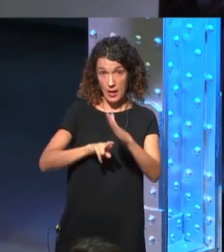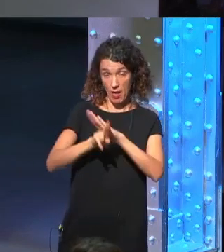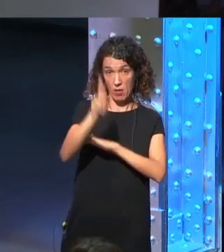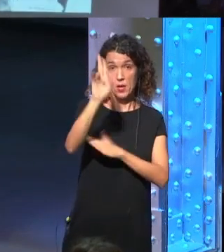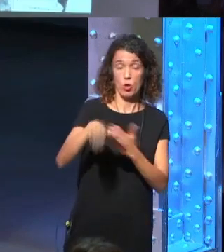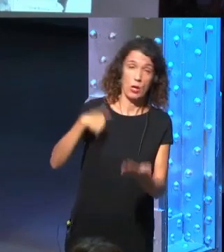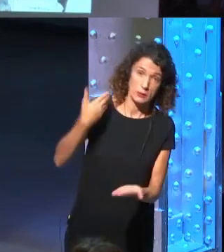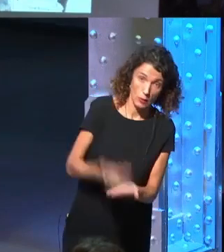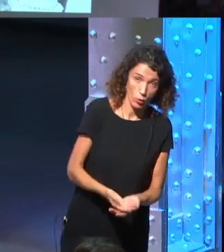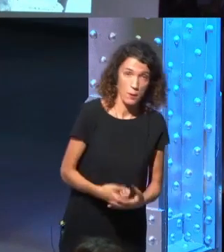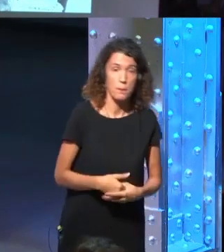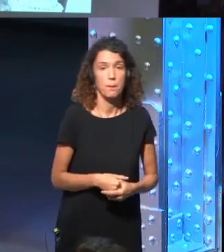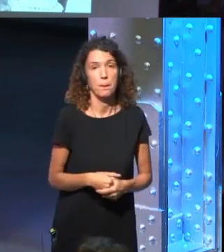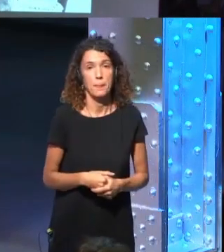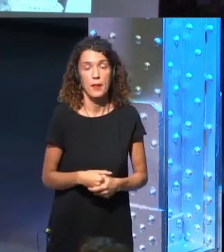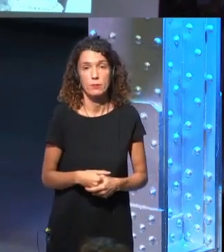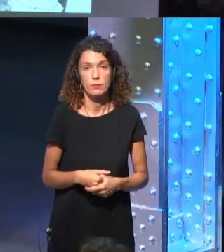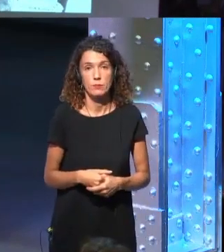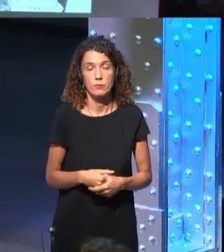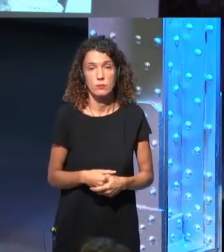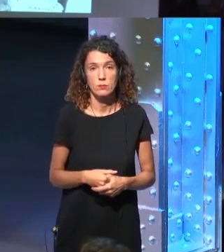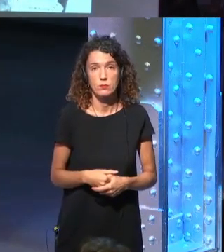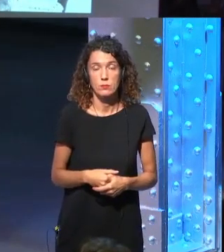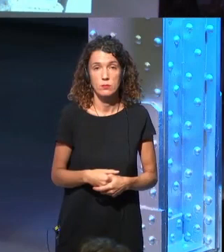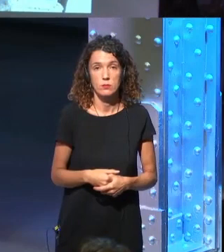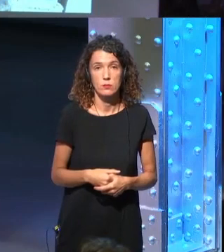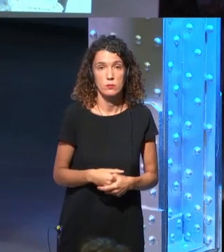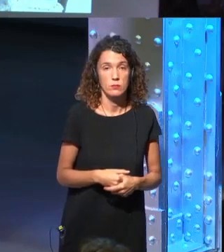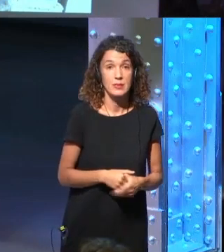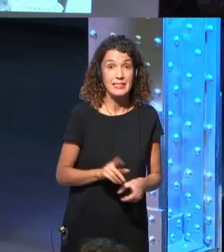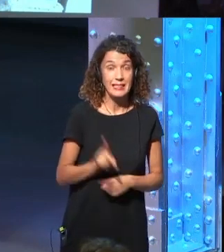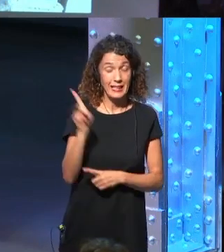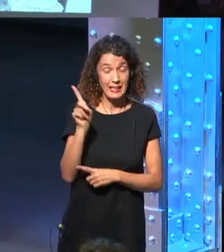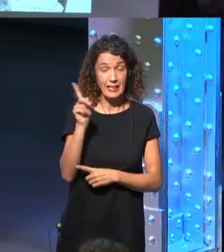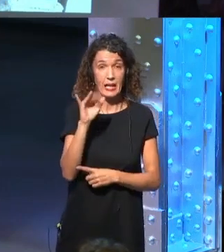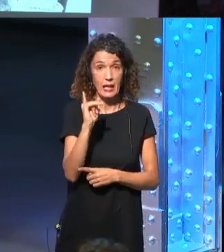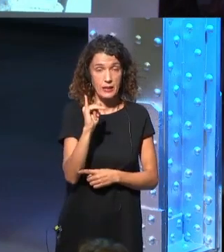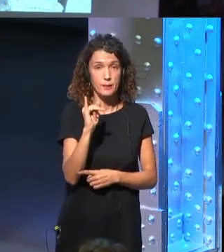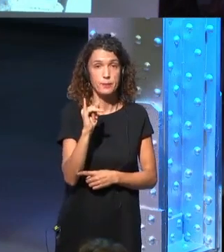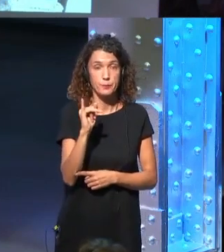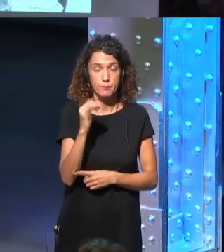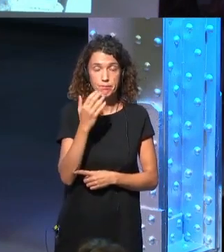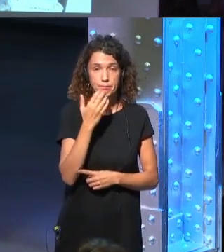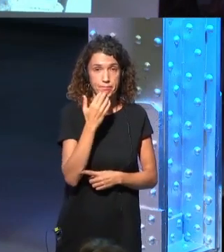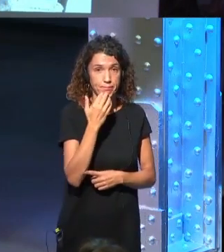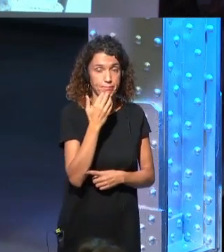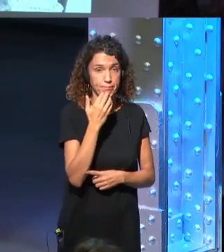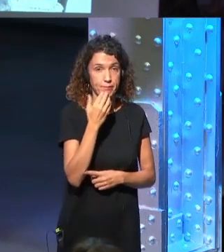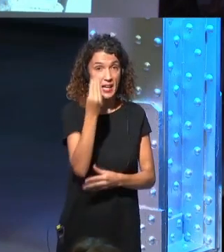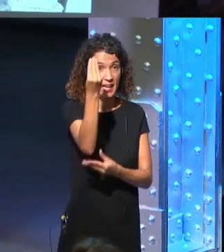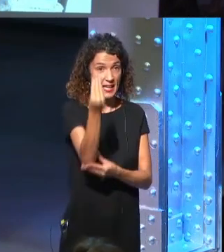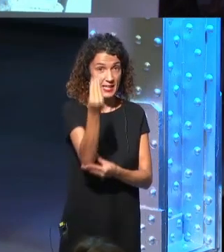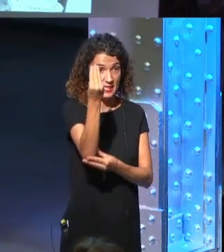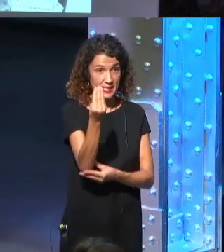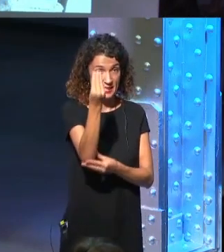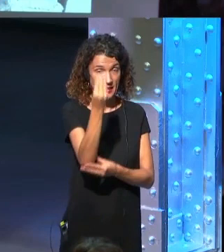desde el Renacimiento. Aquí tenemos la